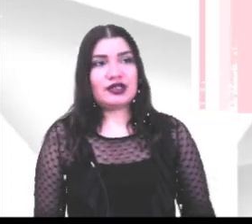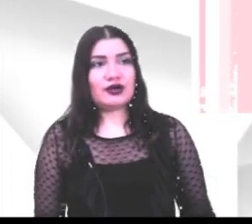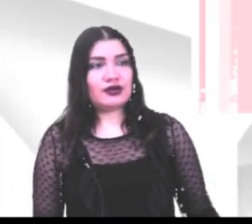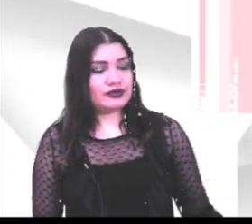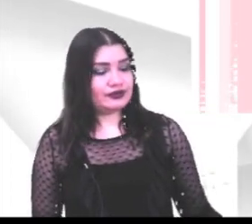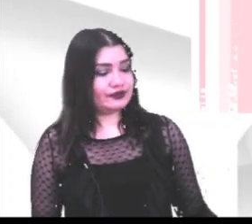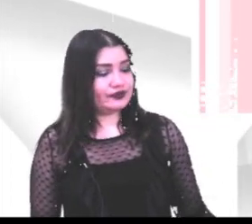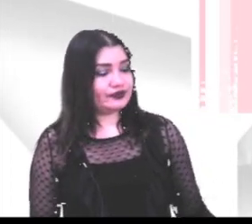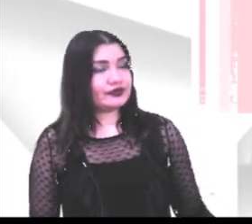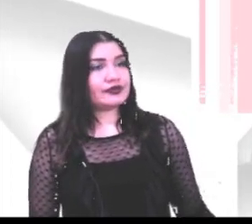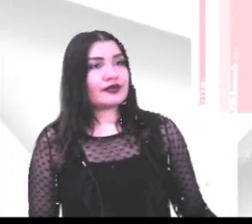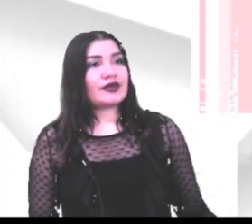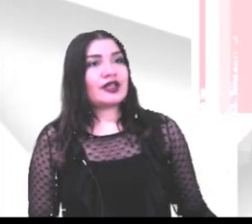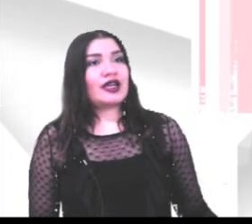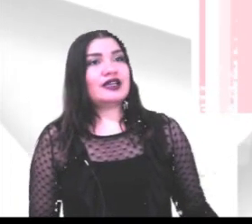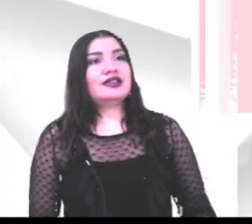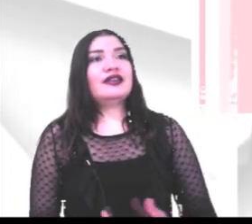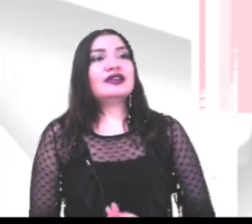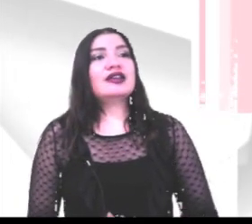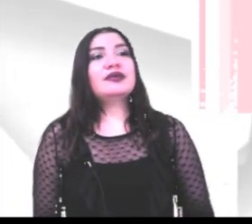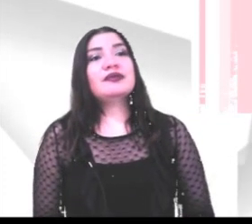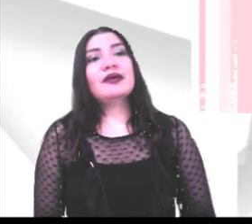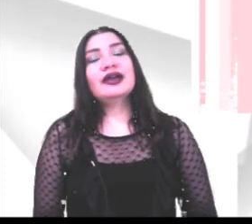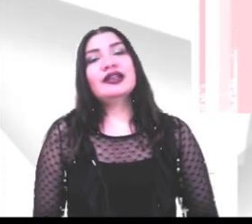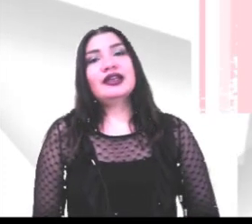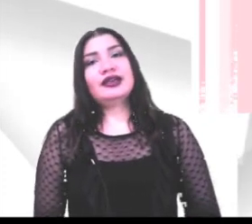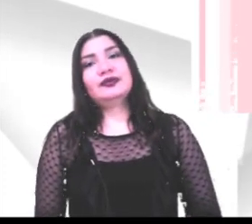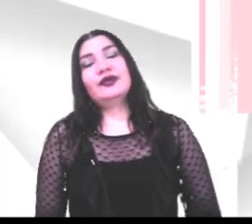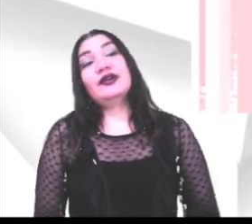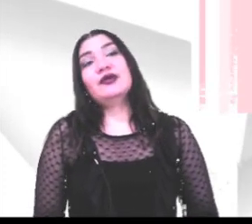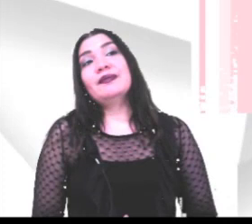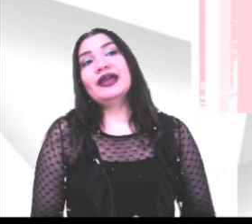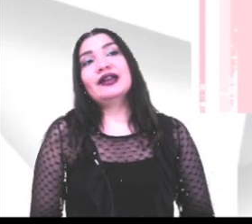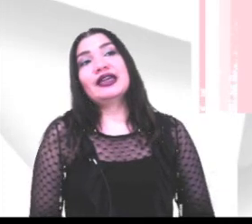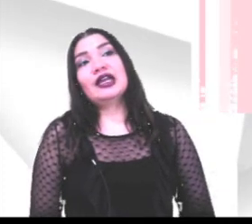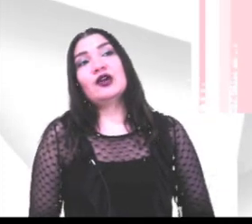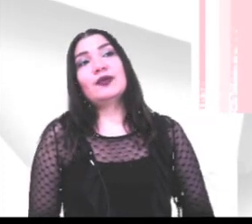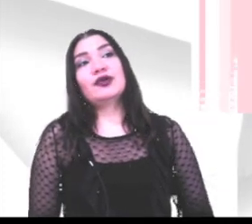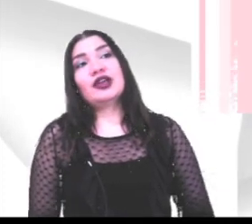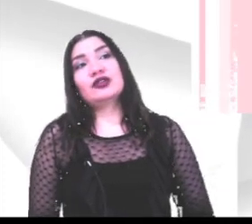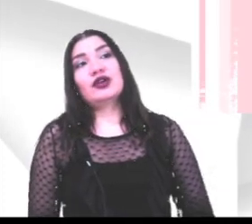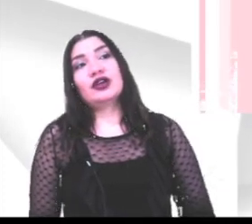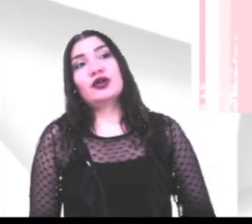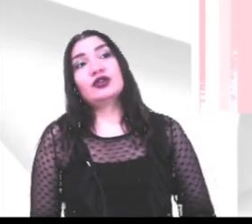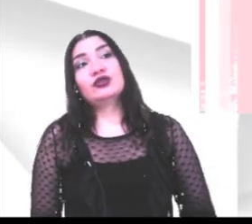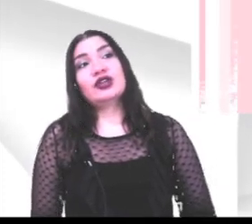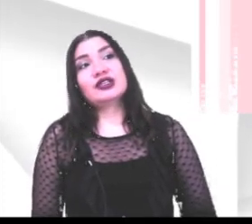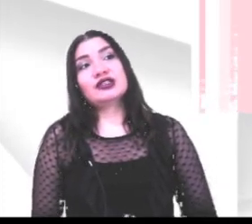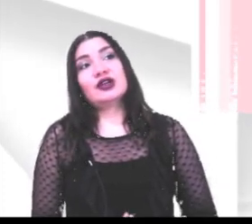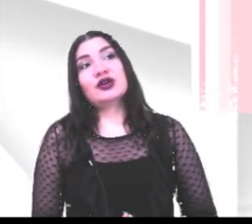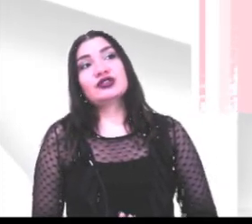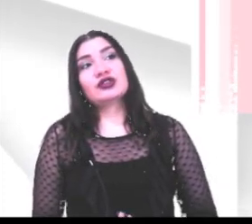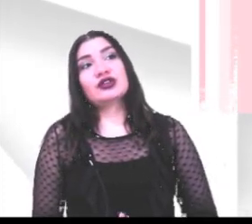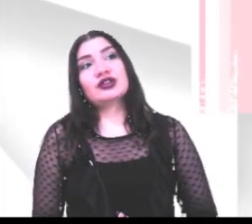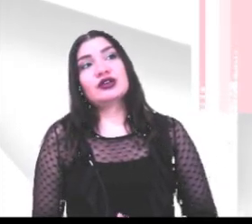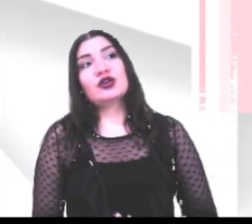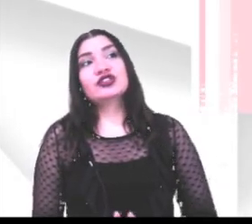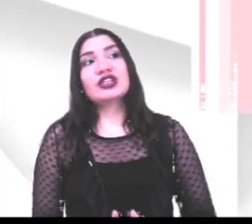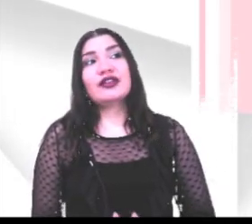turístico así de esa misma manera podemos ver que los proyectos ecoturísticos